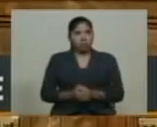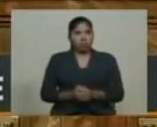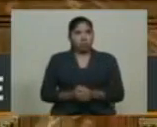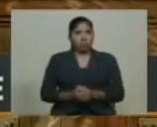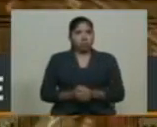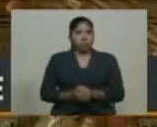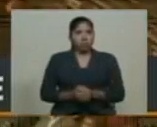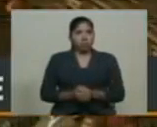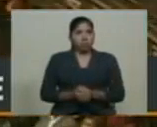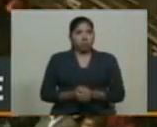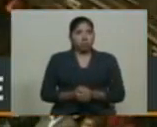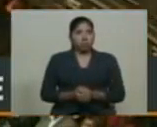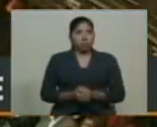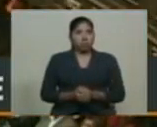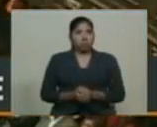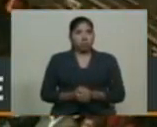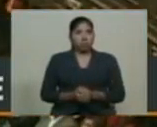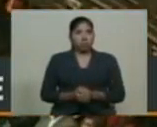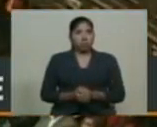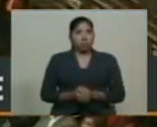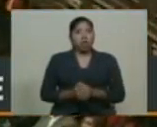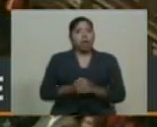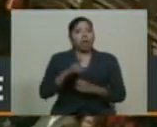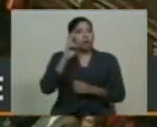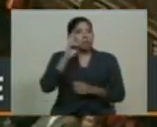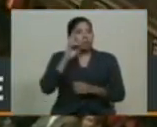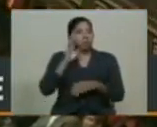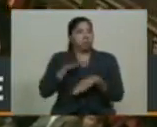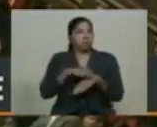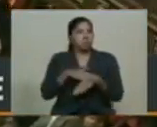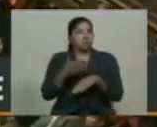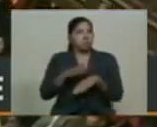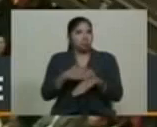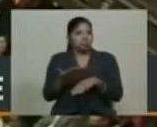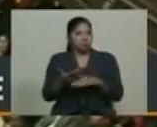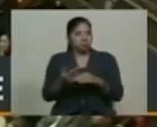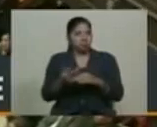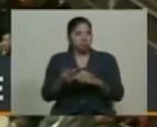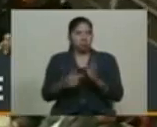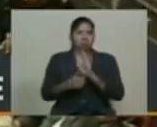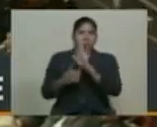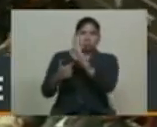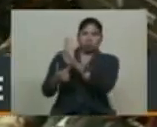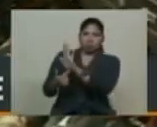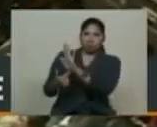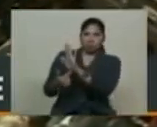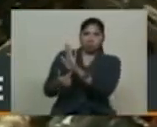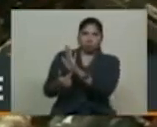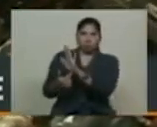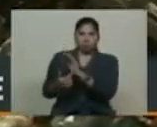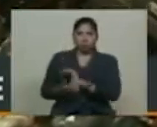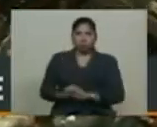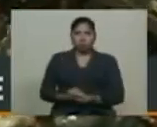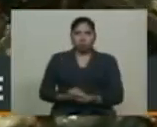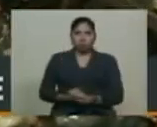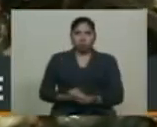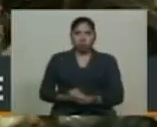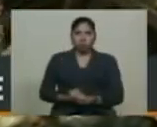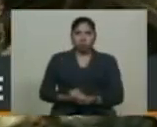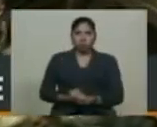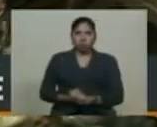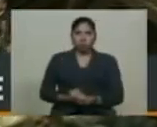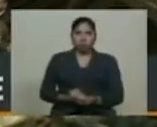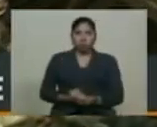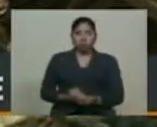nuestras razones, sin presentarlas al imparcial juicio del mundo y sin otros jueces que nuestros